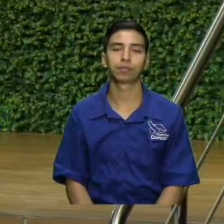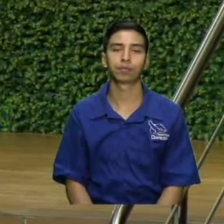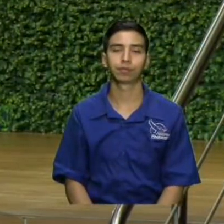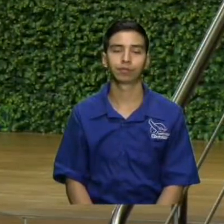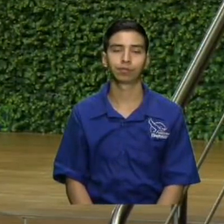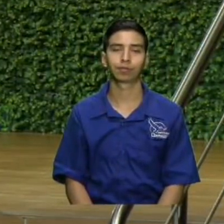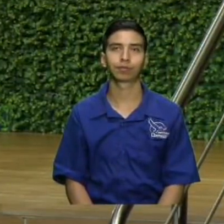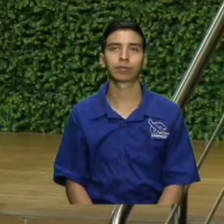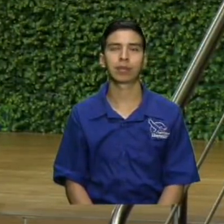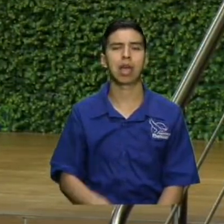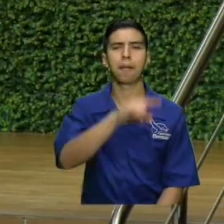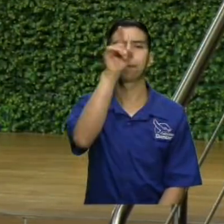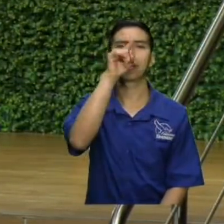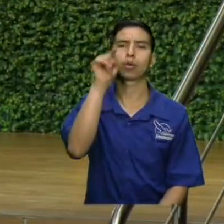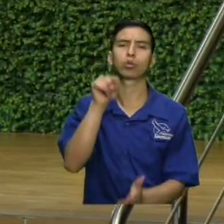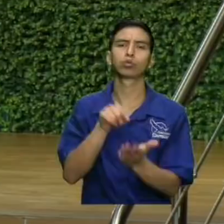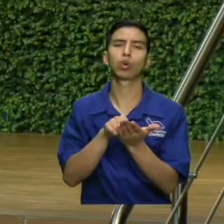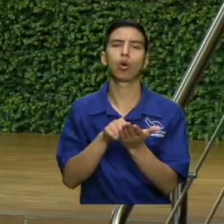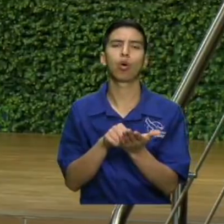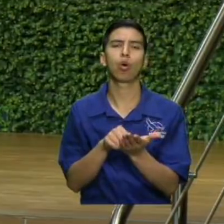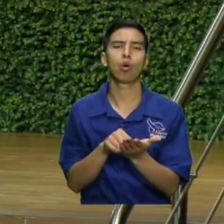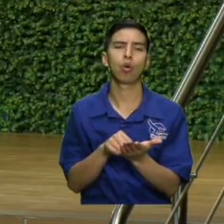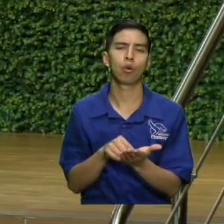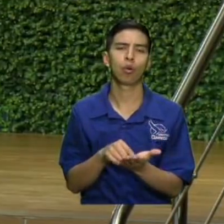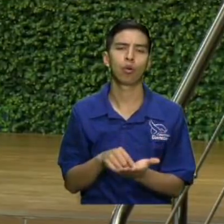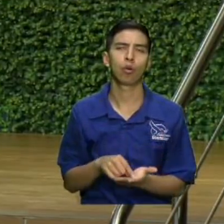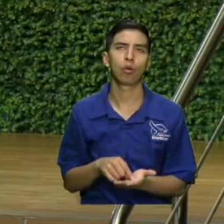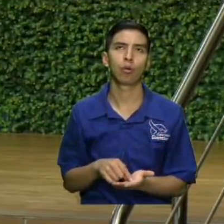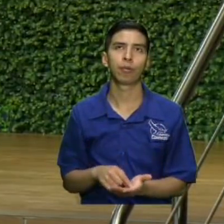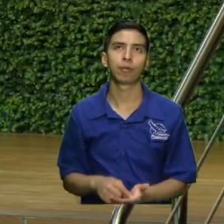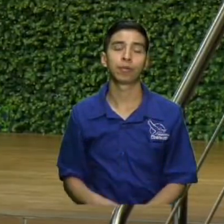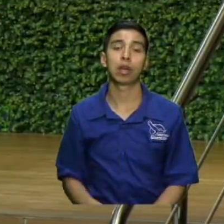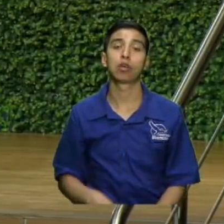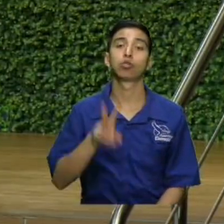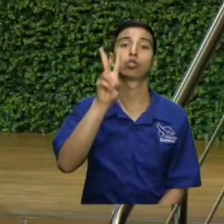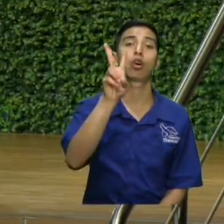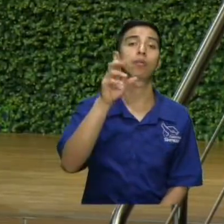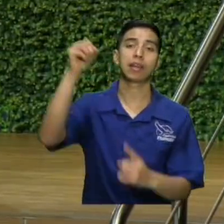Doble porción. ¡Doble porción!